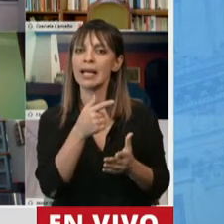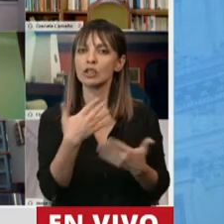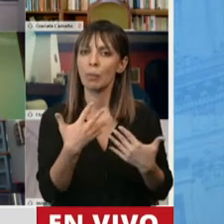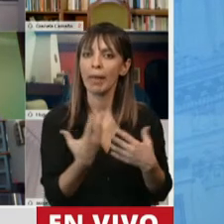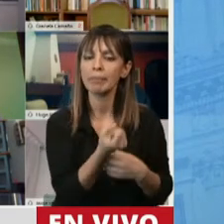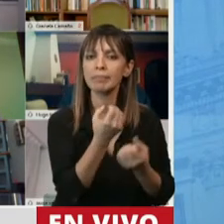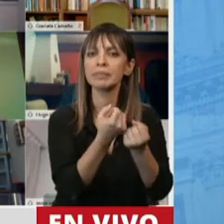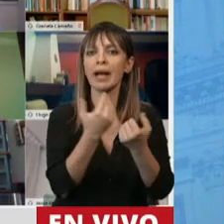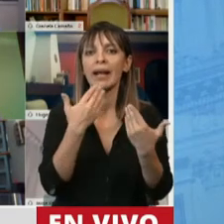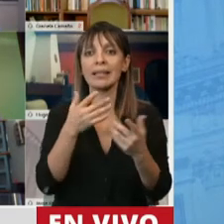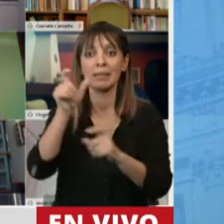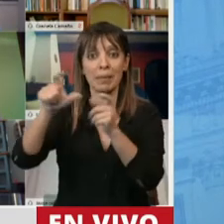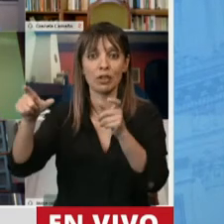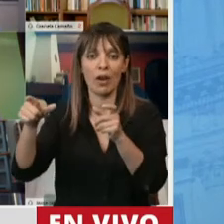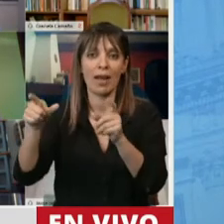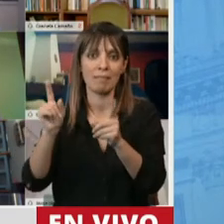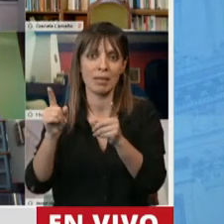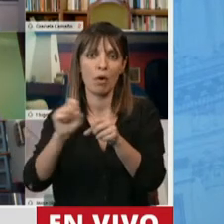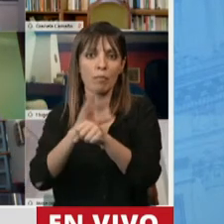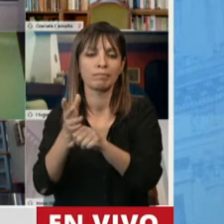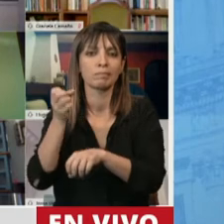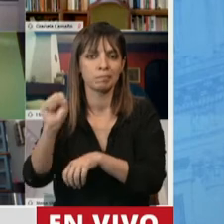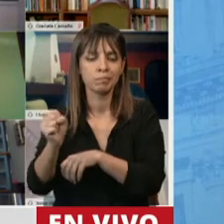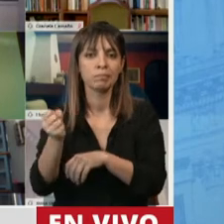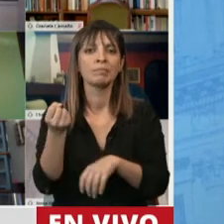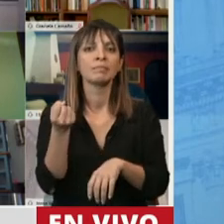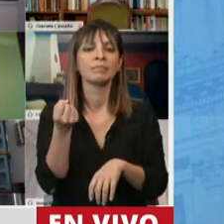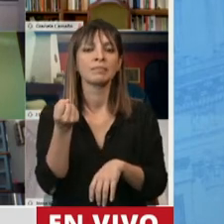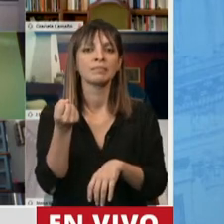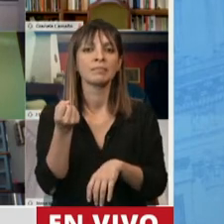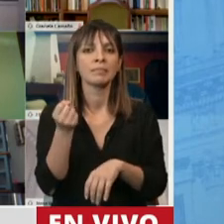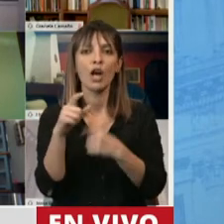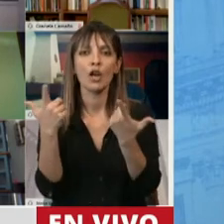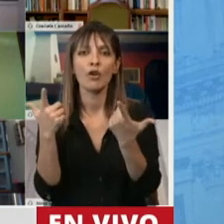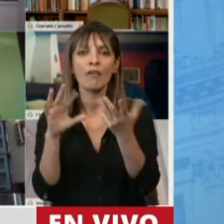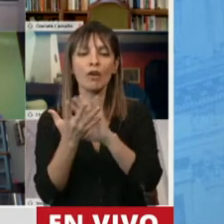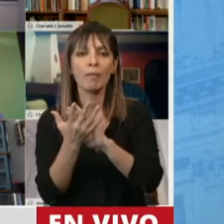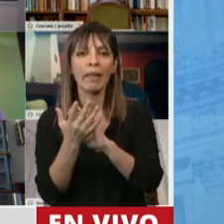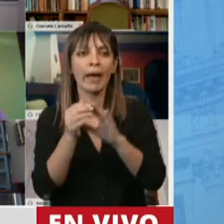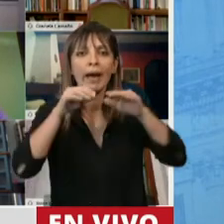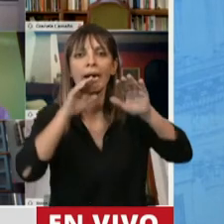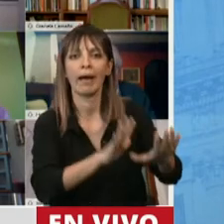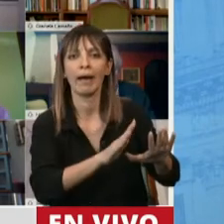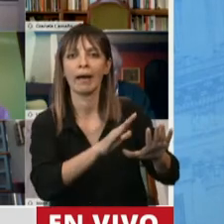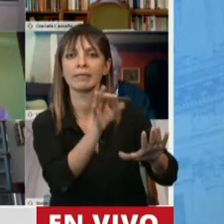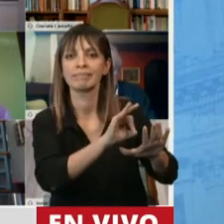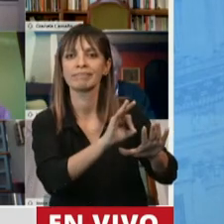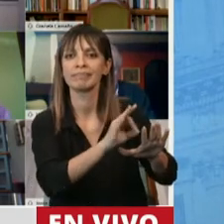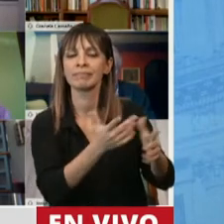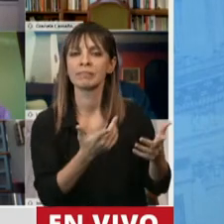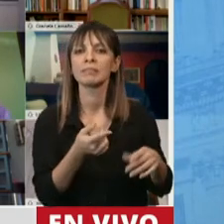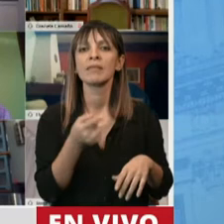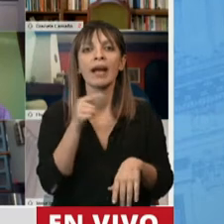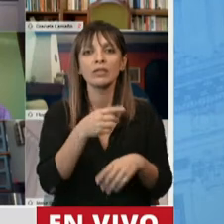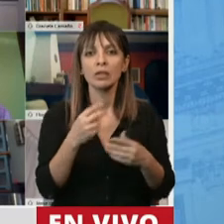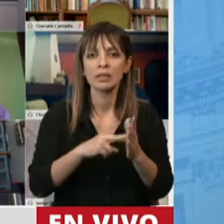posible porque el plasma de personas convalecientes de coronavirus no tiene anticuerpos neutralizantes para combatir el virus. Esto